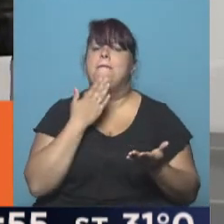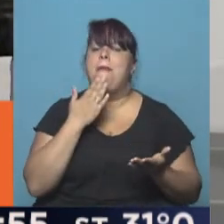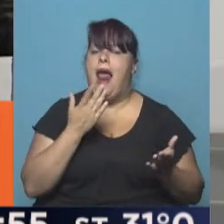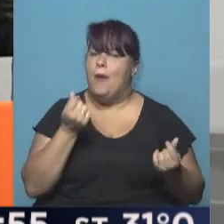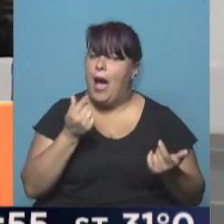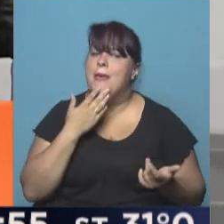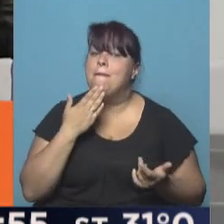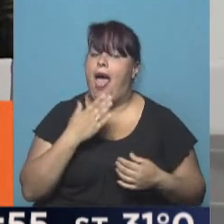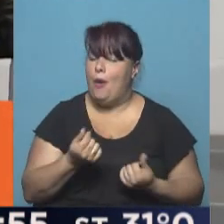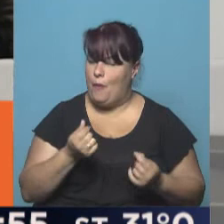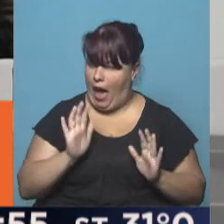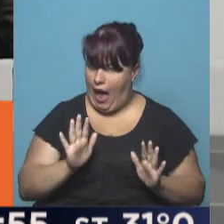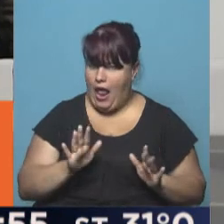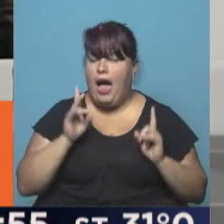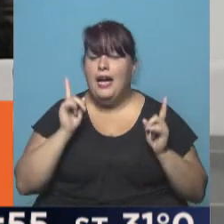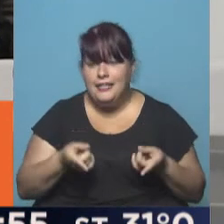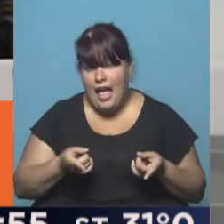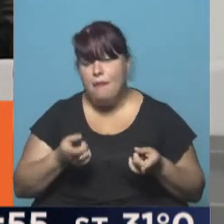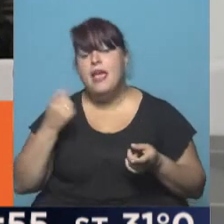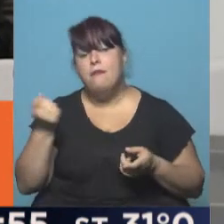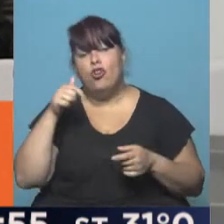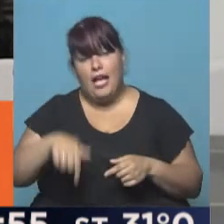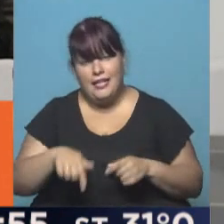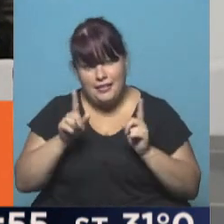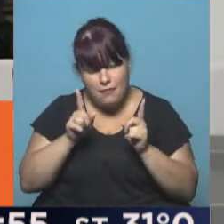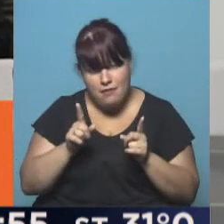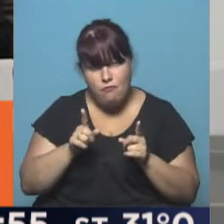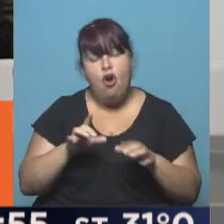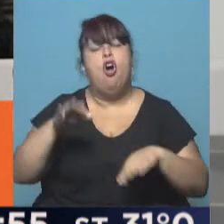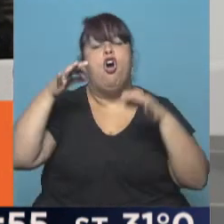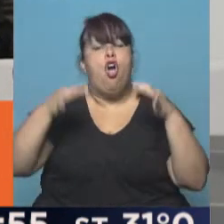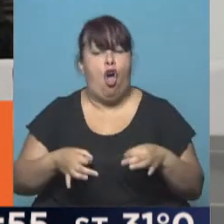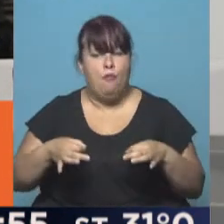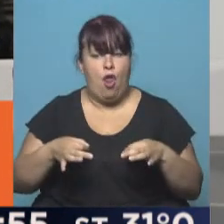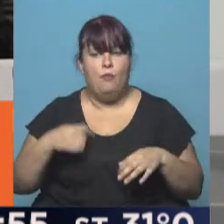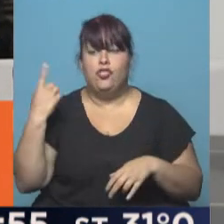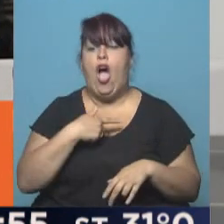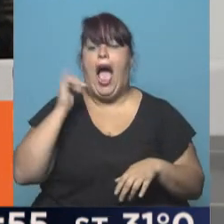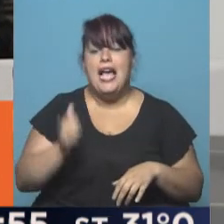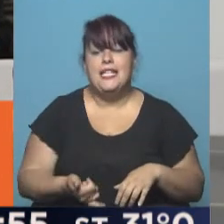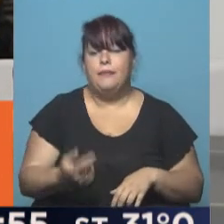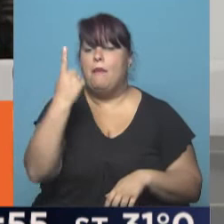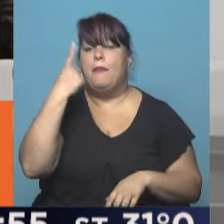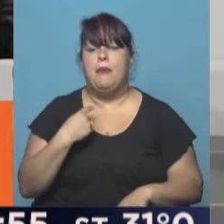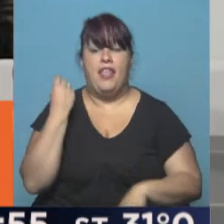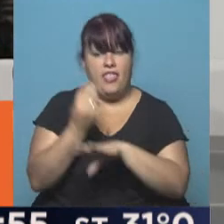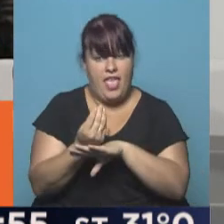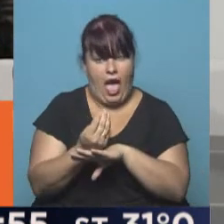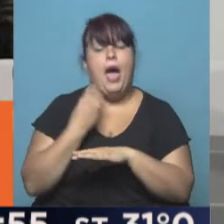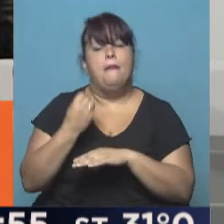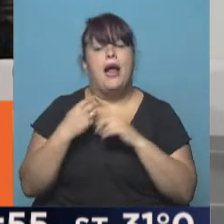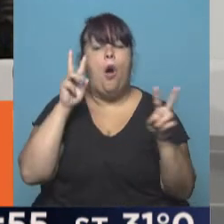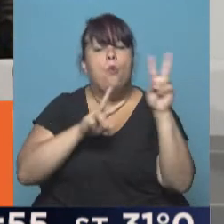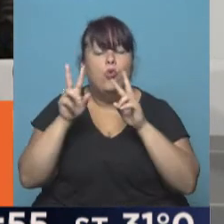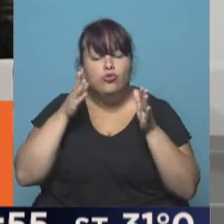el valor de la palabra, y también, por supuesto, en esta línea, este compromiso que asumimos desde el primer día de ir hacia